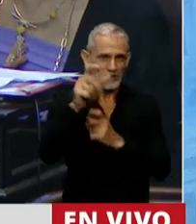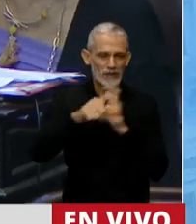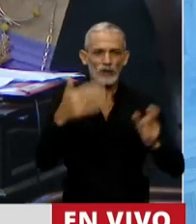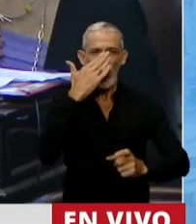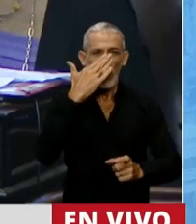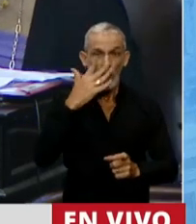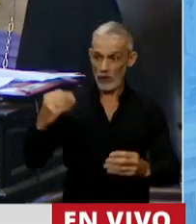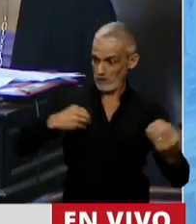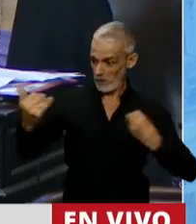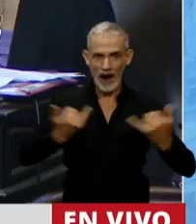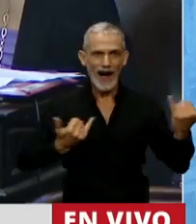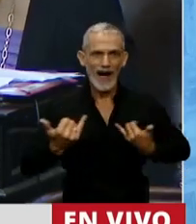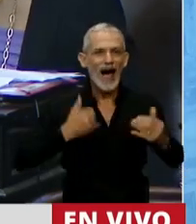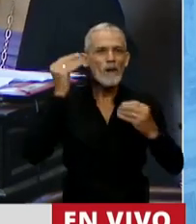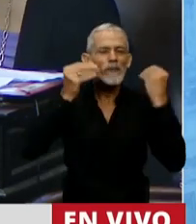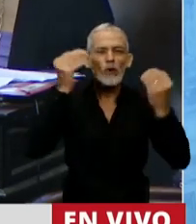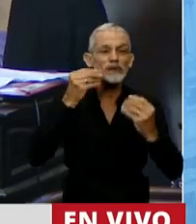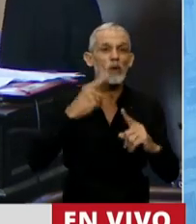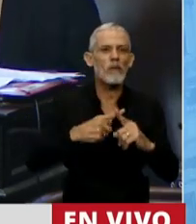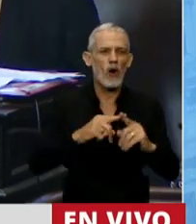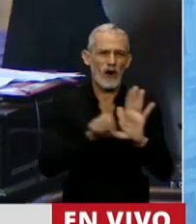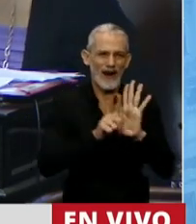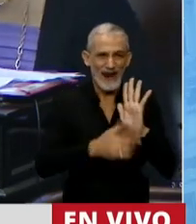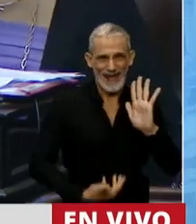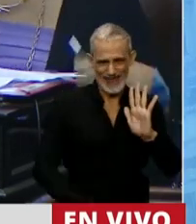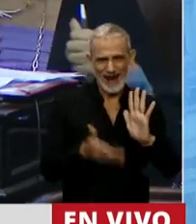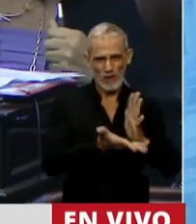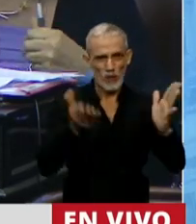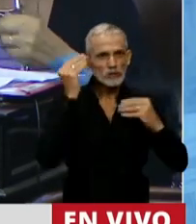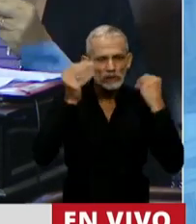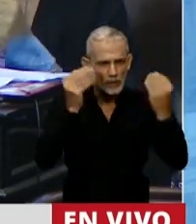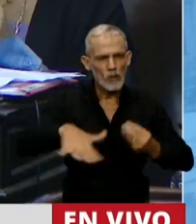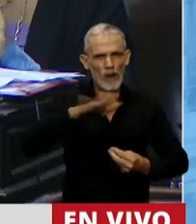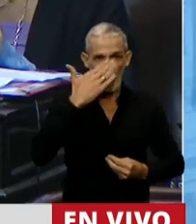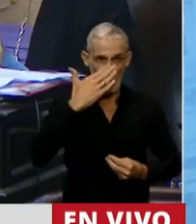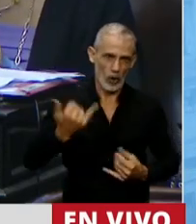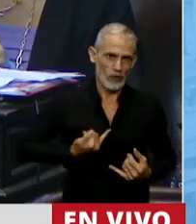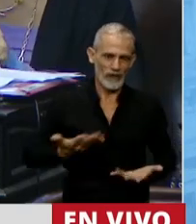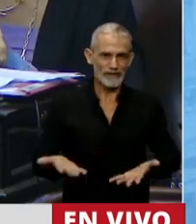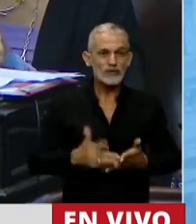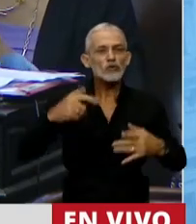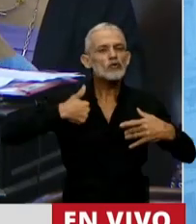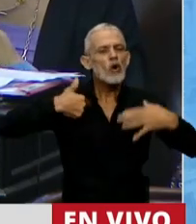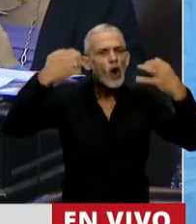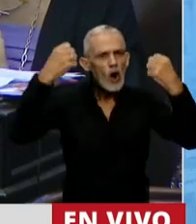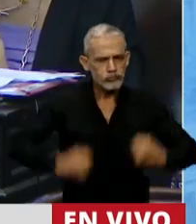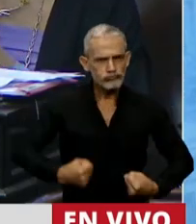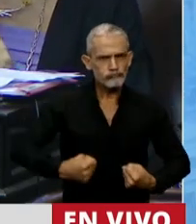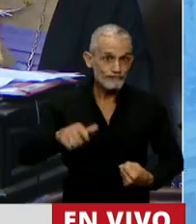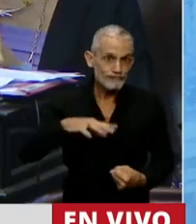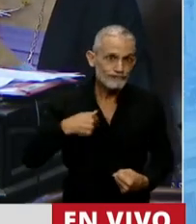han expresado realmente su preocupación por la legalización de la ley del aborto. Por eso hoy tengo la convicción